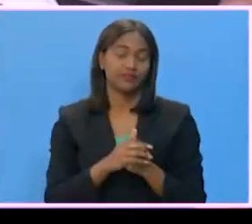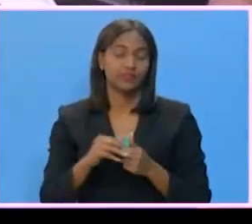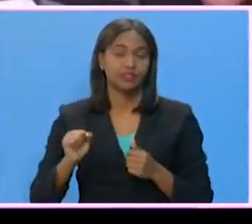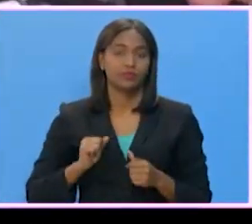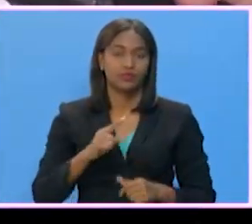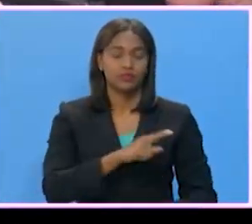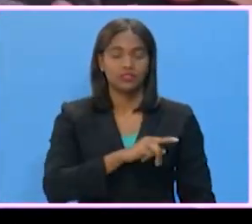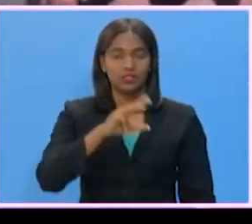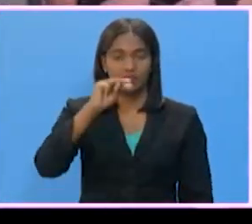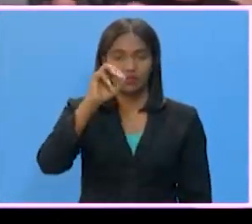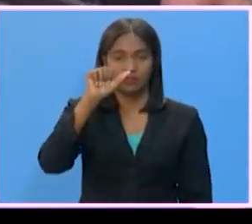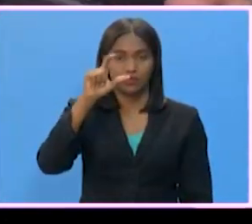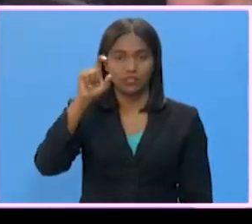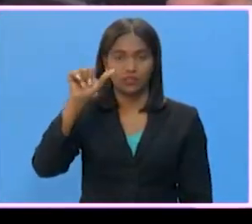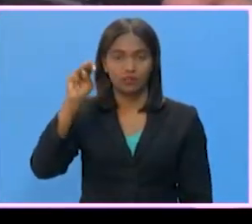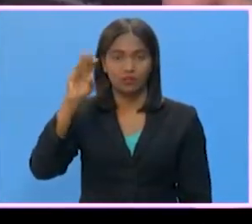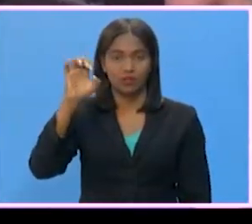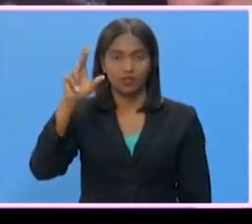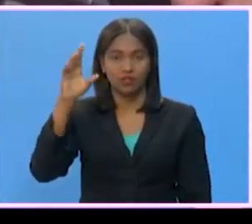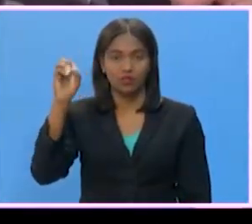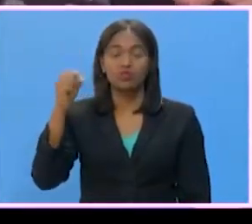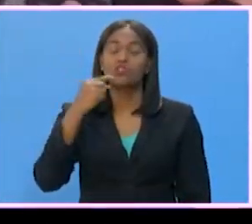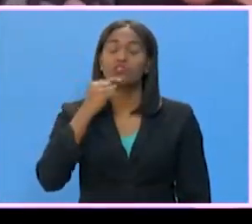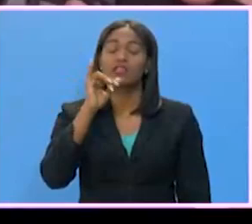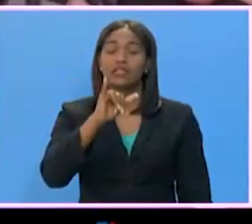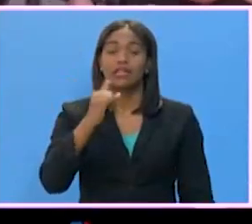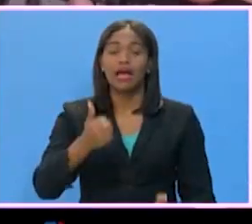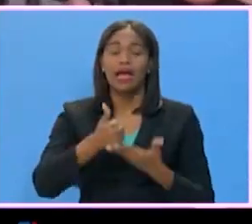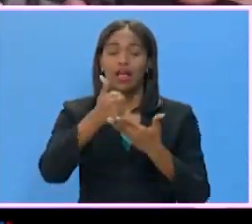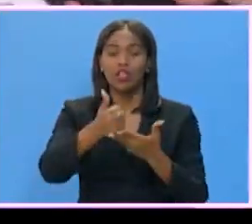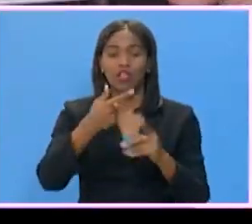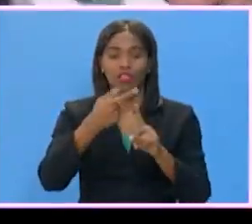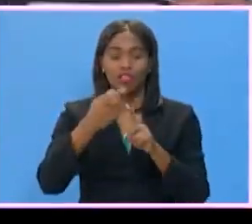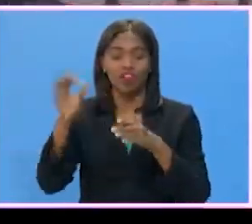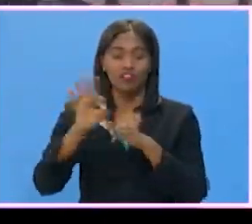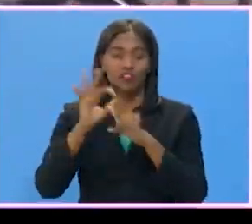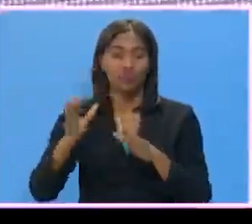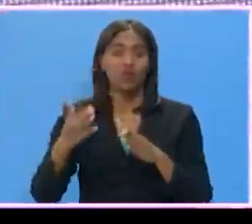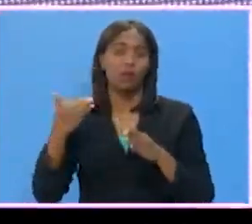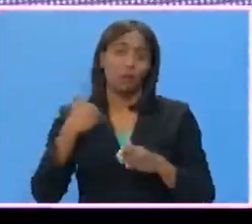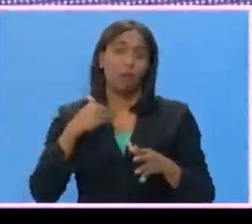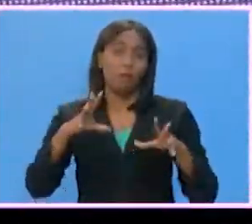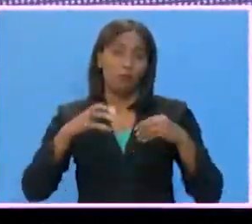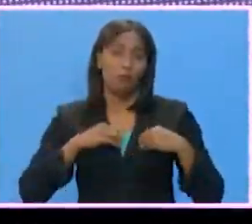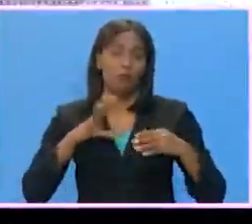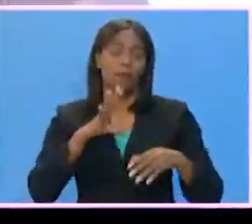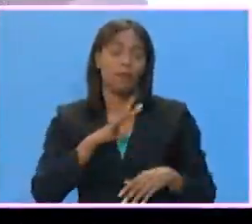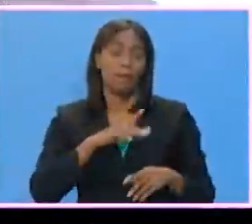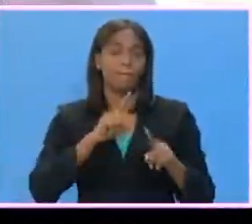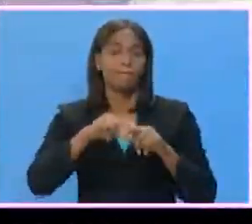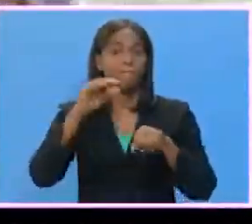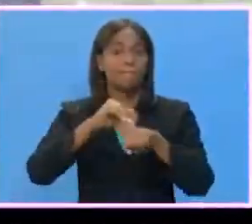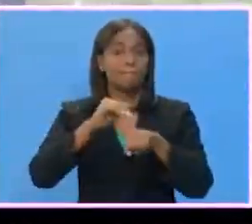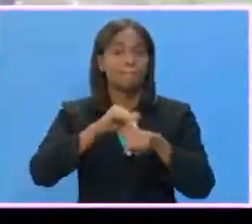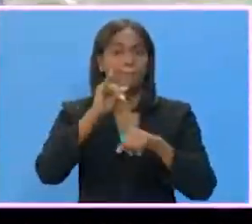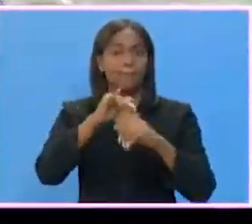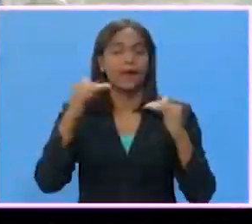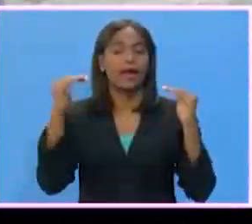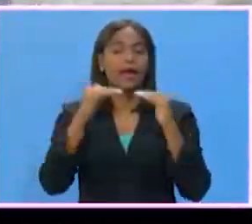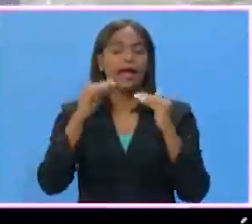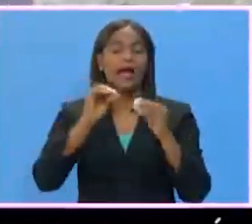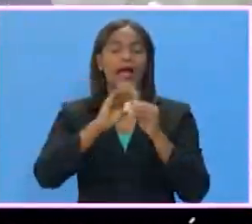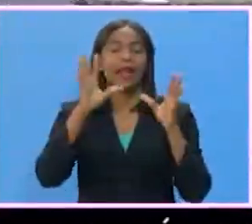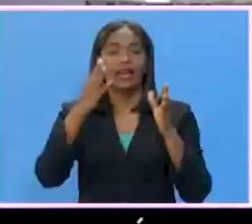diputado Máximo Castro expresa que esta iniciativa del Ejecutivo es válida, pero advierte que es una clara señal